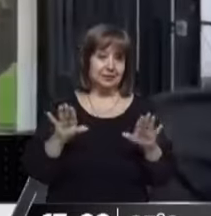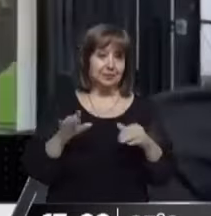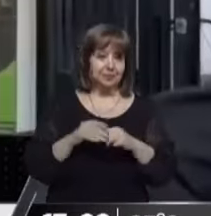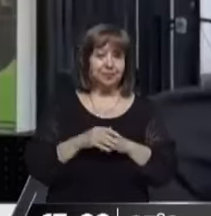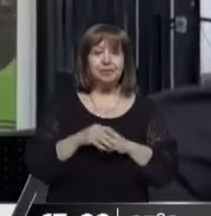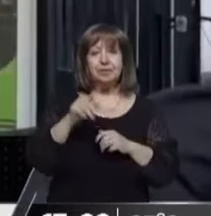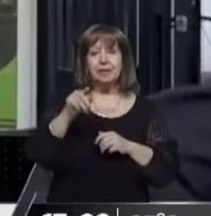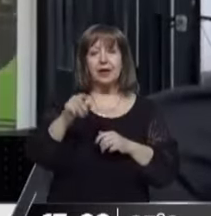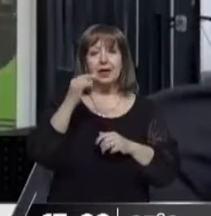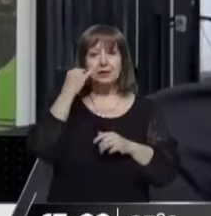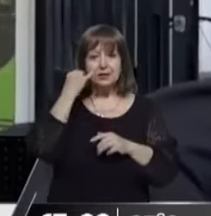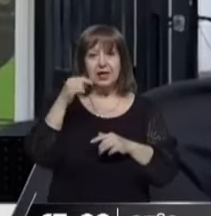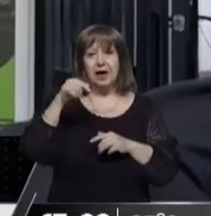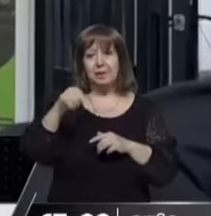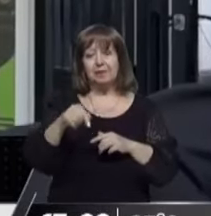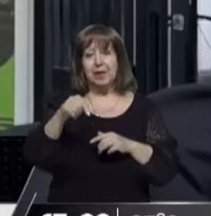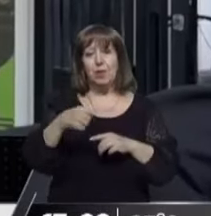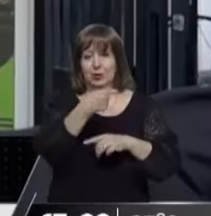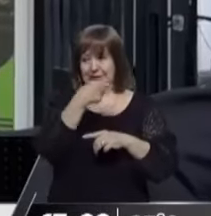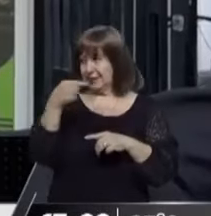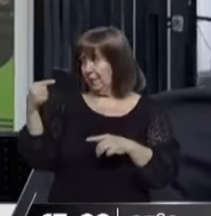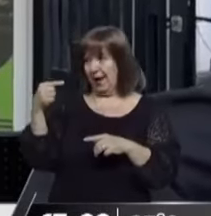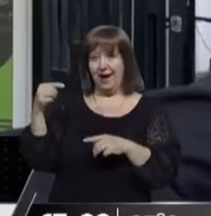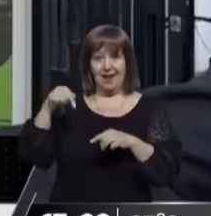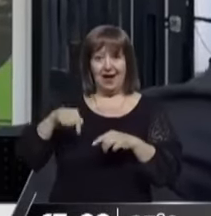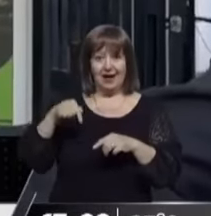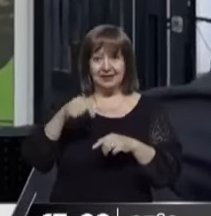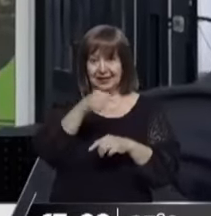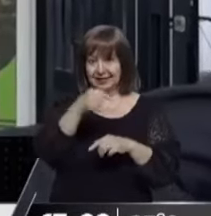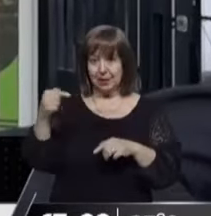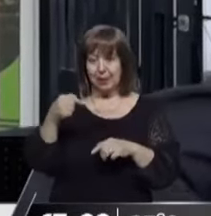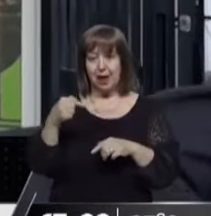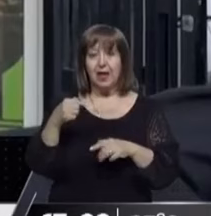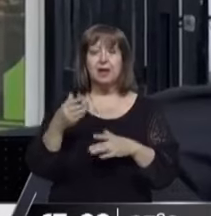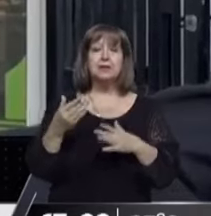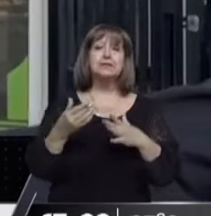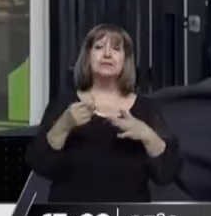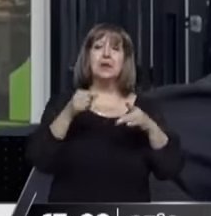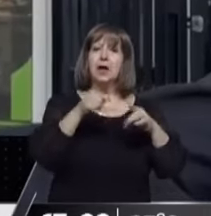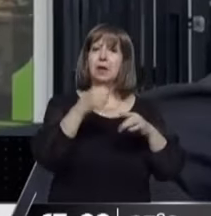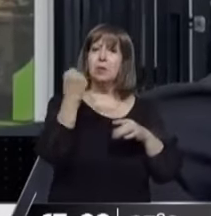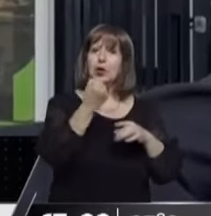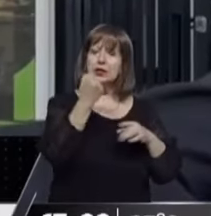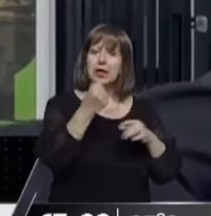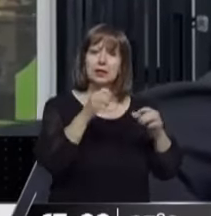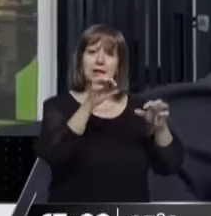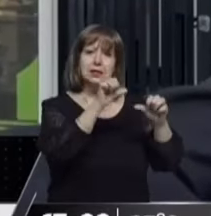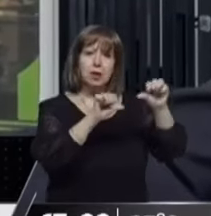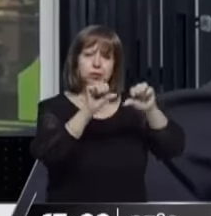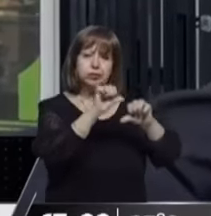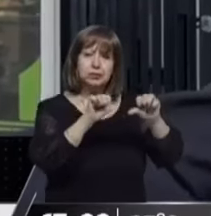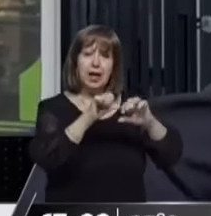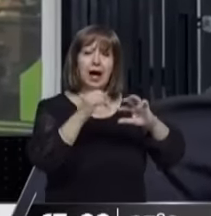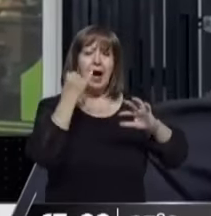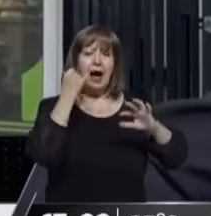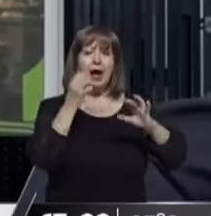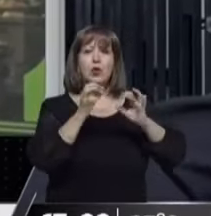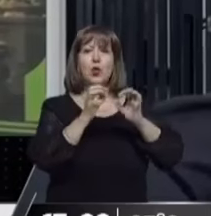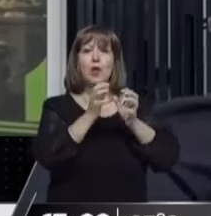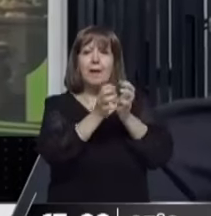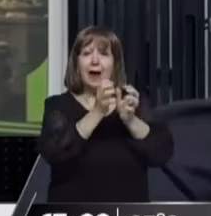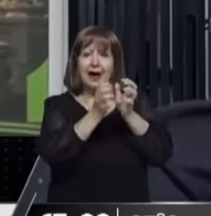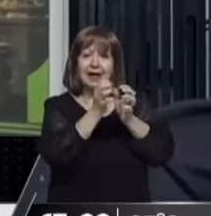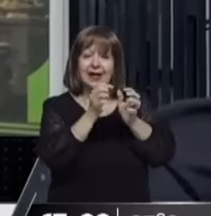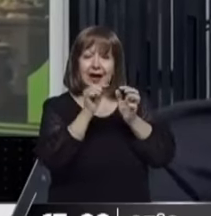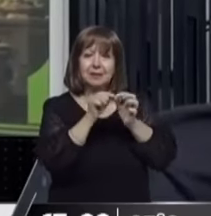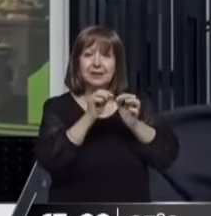lo que nosotros hemos logrado en esta semana que es muy importante es eh obtener una máquina separadora de lo